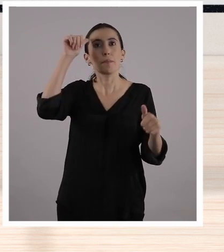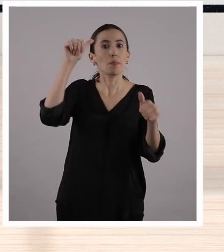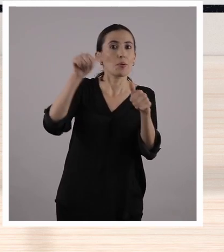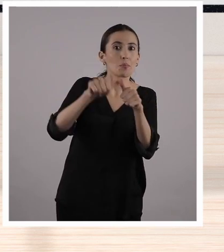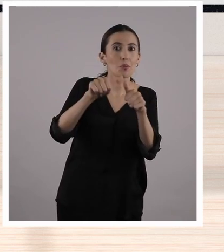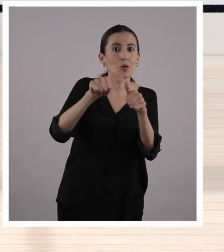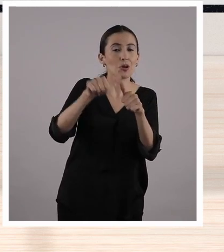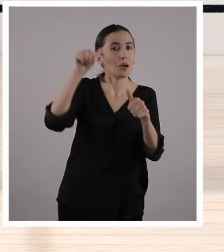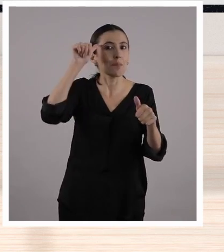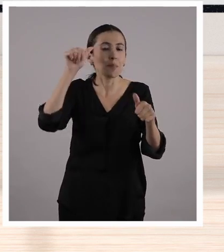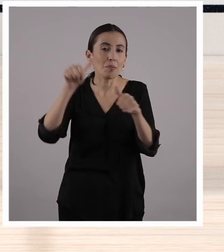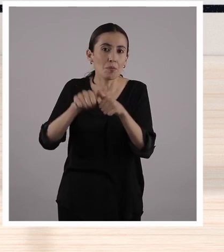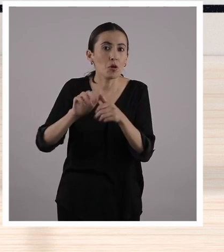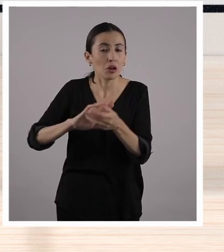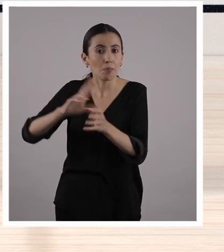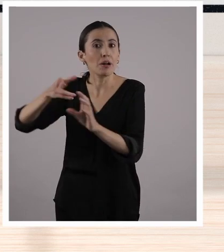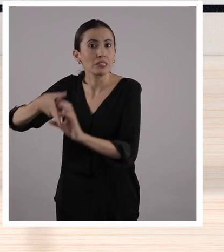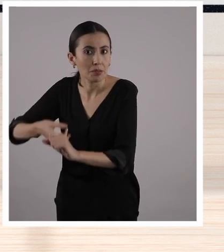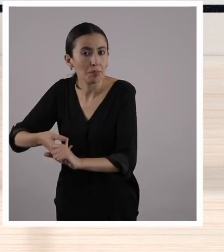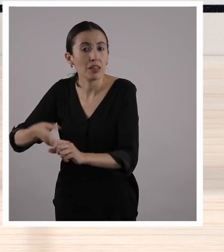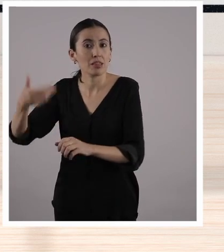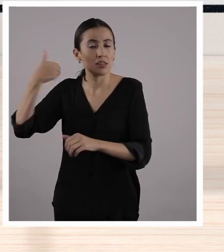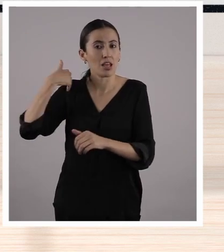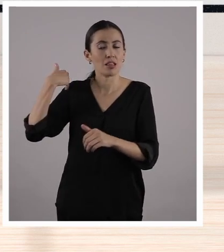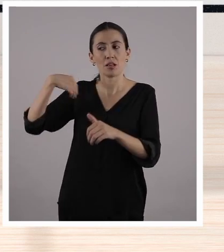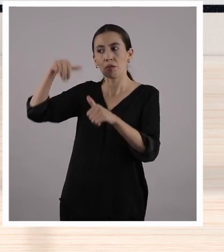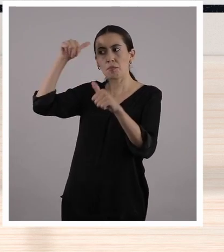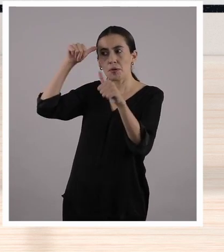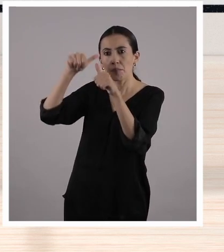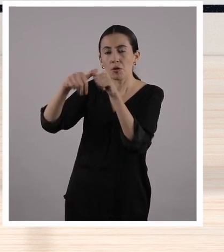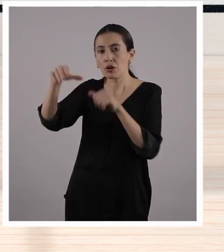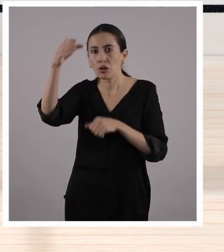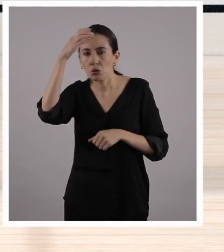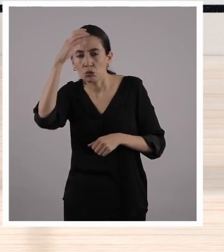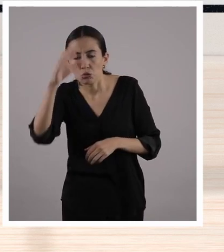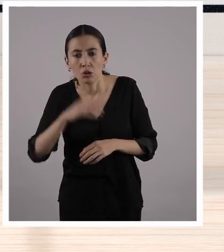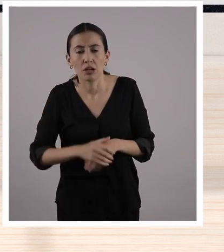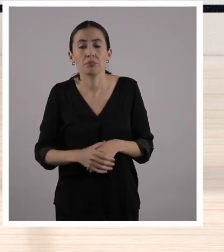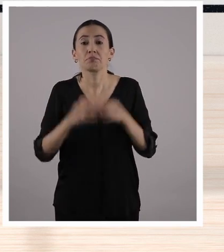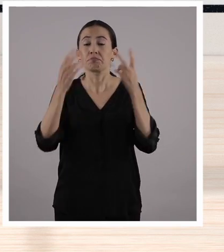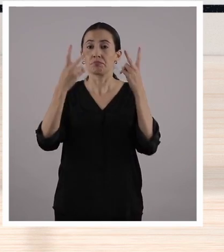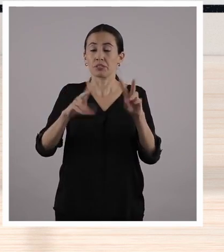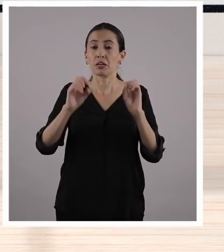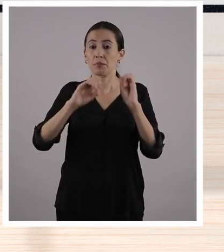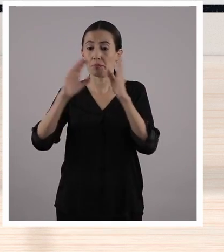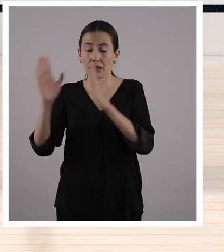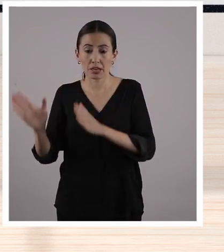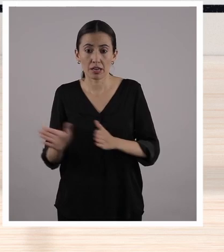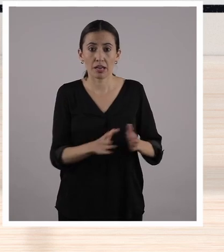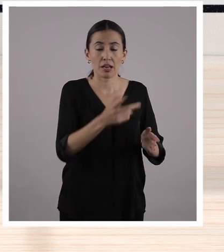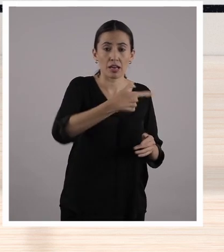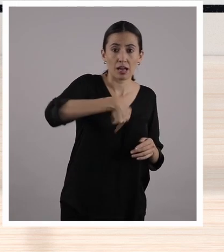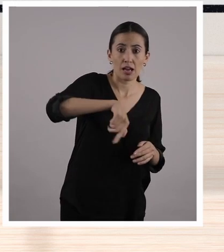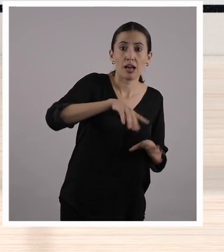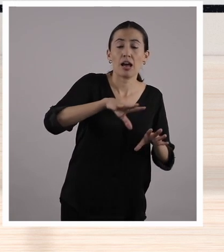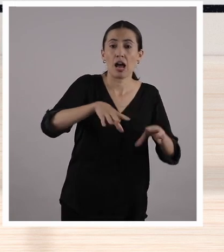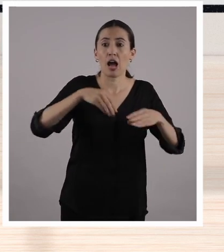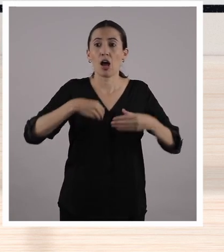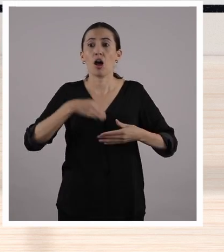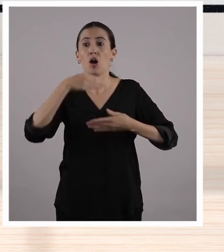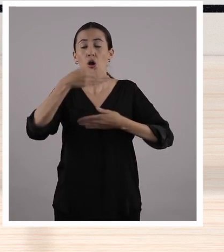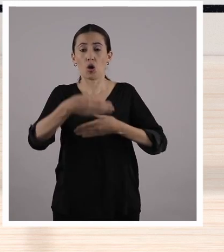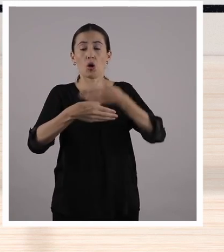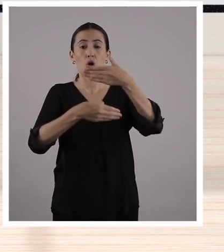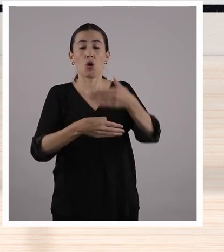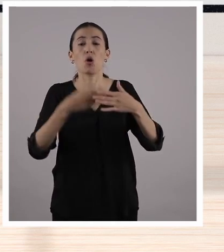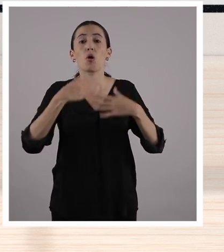memoria popular de nuestros pueblos, forman parte del folclore. Y además, con sus relatos, con la tradición oral de contar mitos y leyendas,